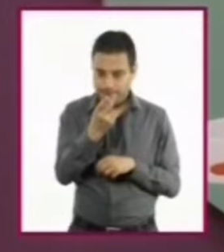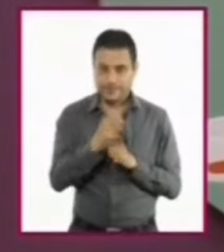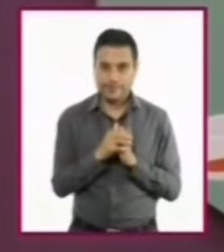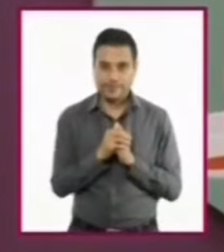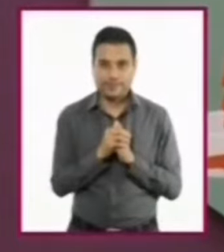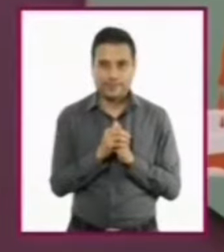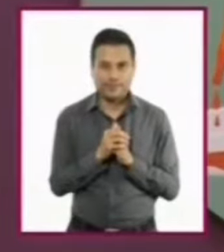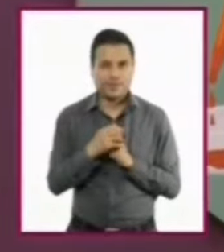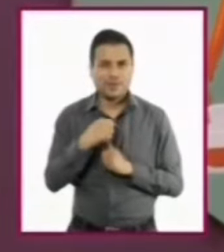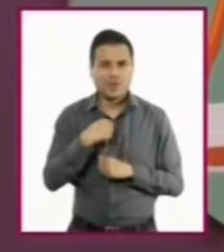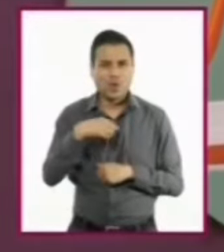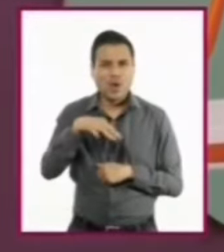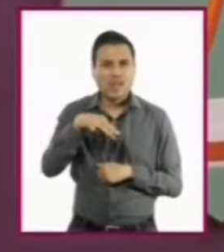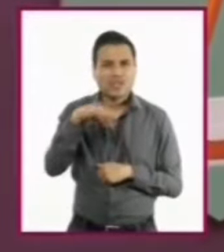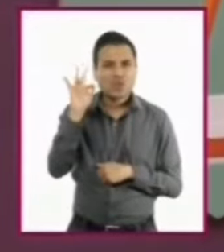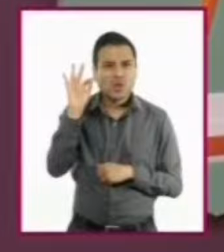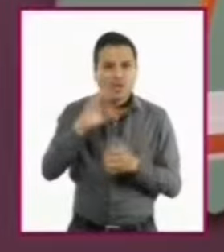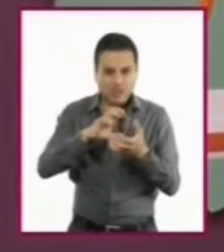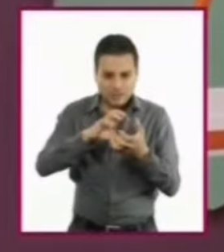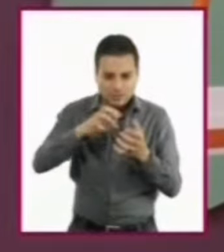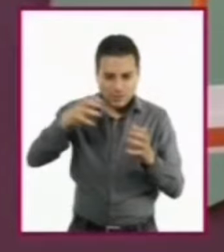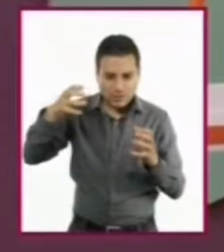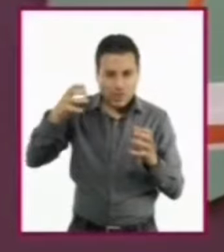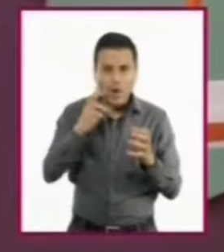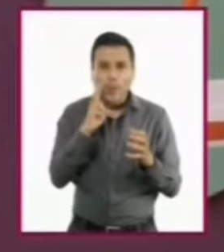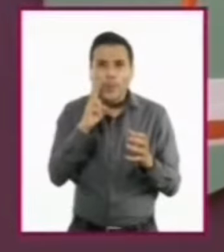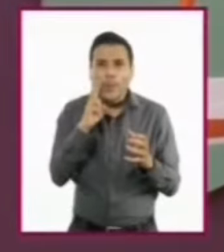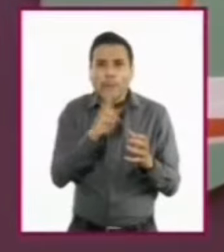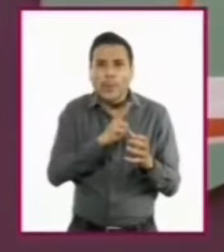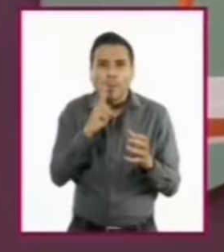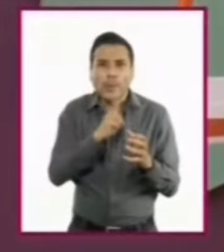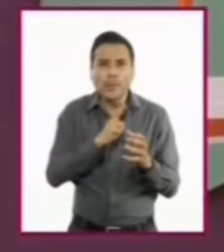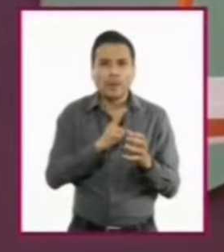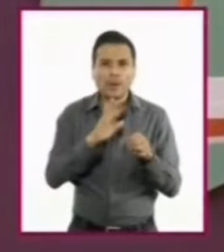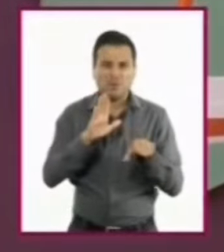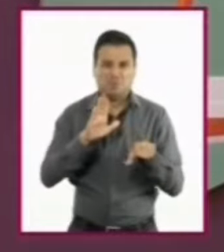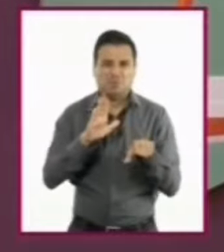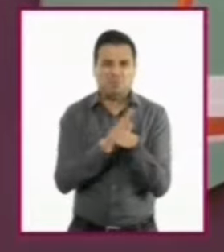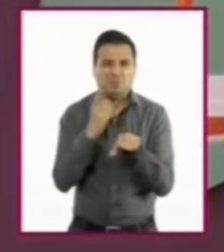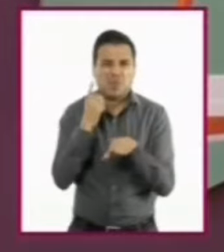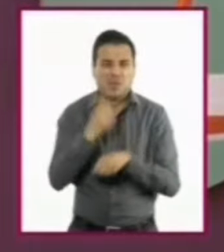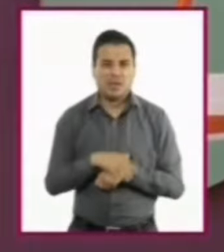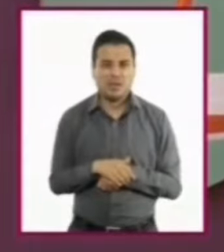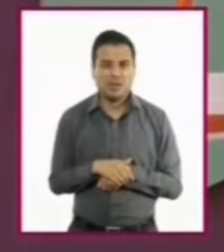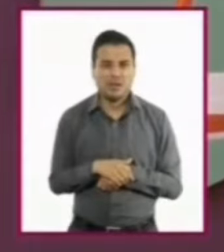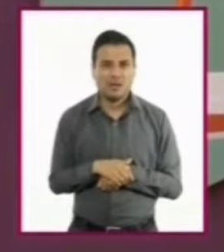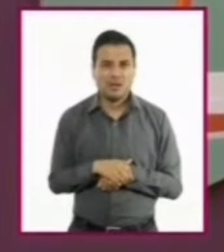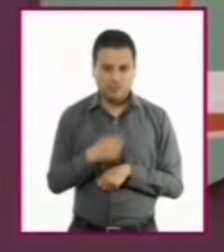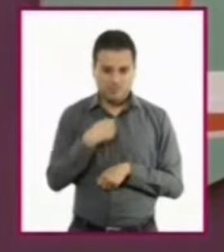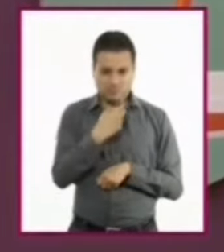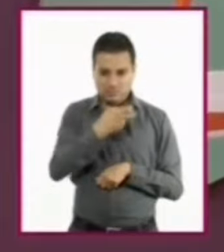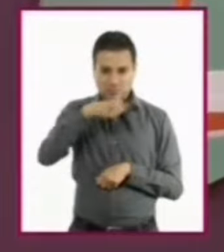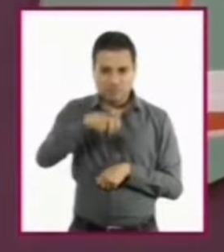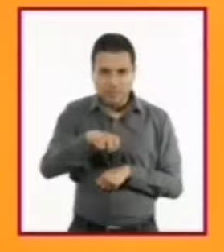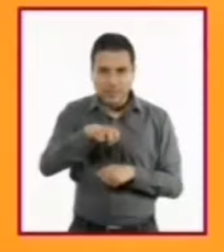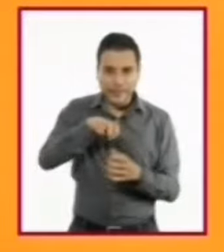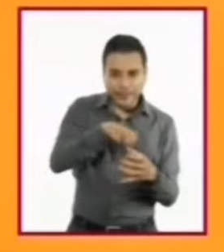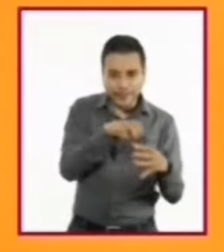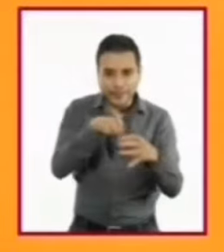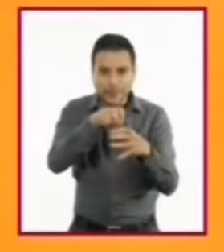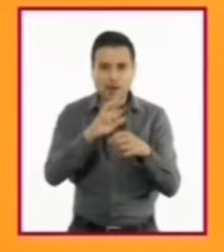por qué hemos elegido a la molécula del oxígeno para transportarnos a través de los sistemas respiratorio y